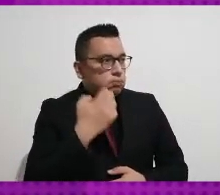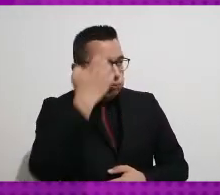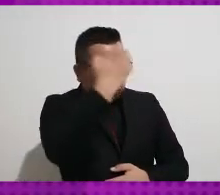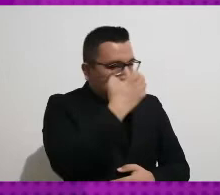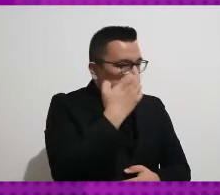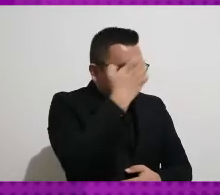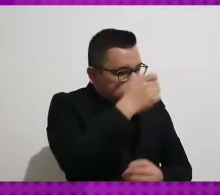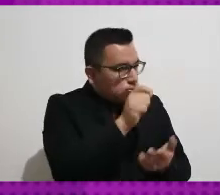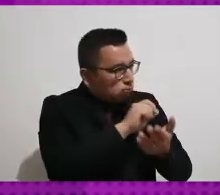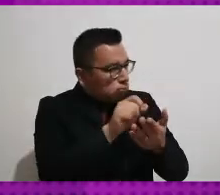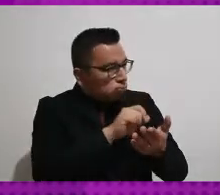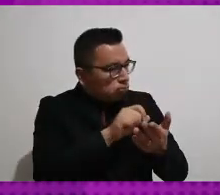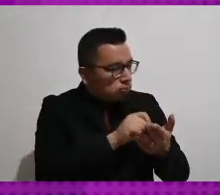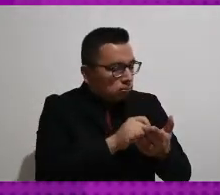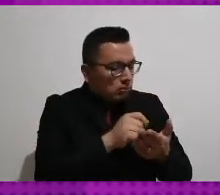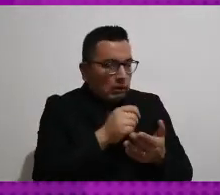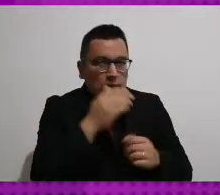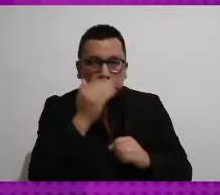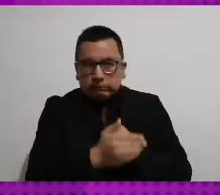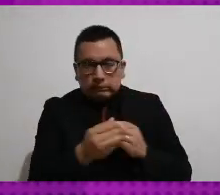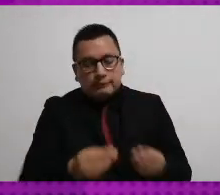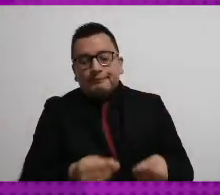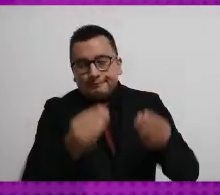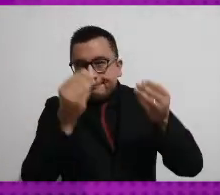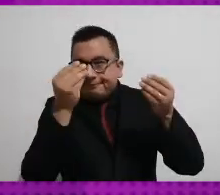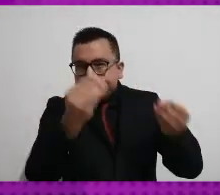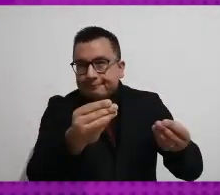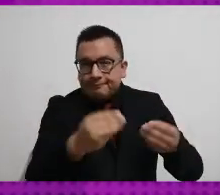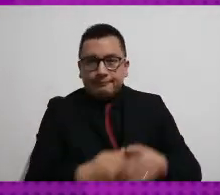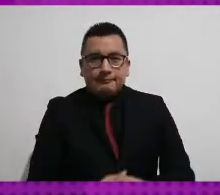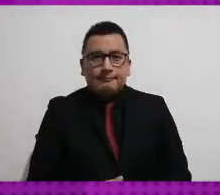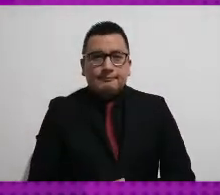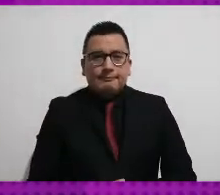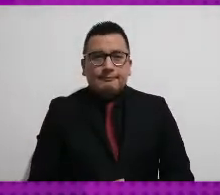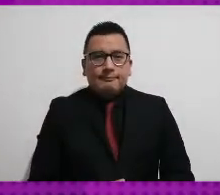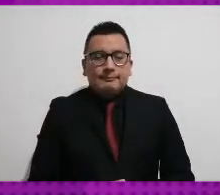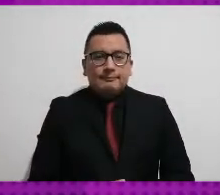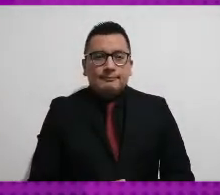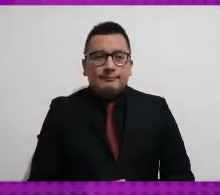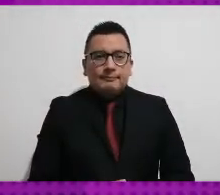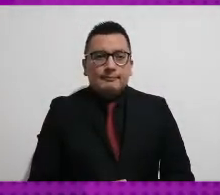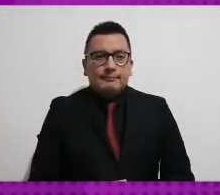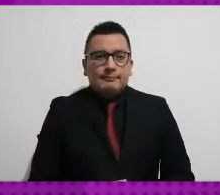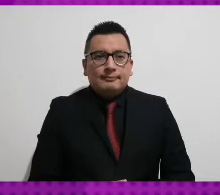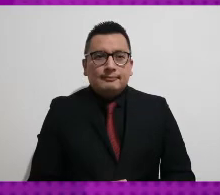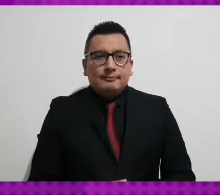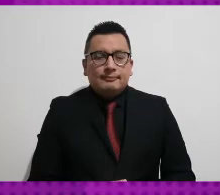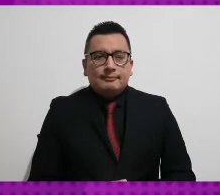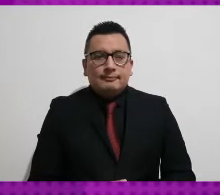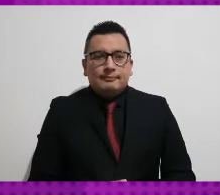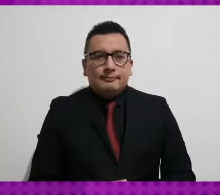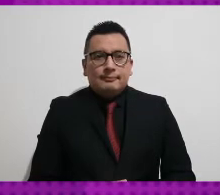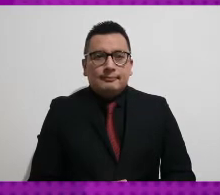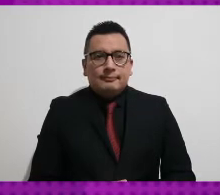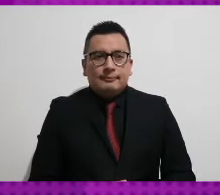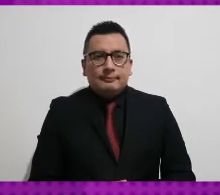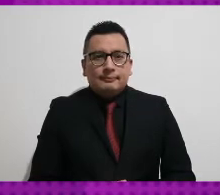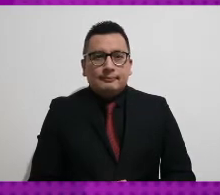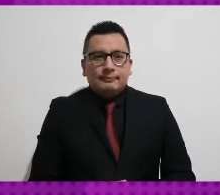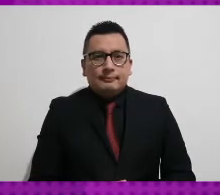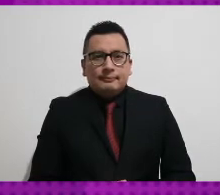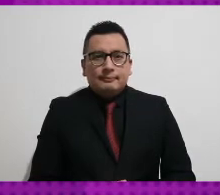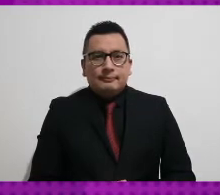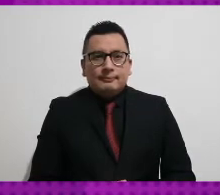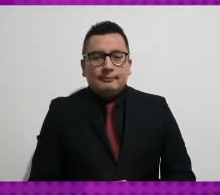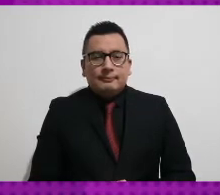entrega el informe. De manera muy de pasadita, pudiéramos decir también, porque pues, el